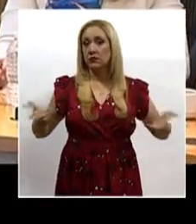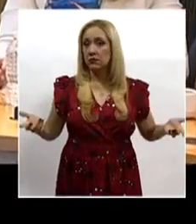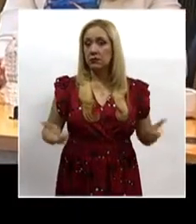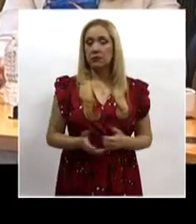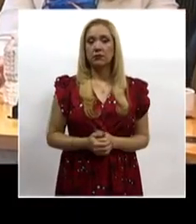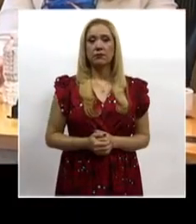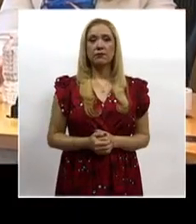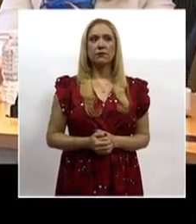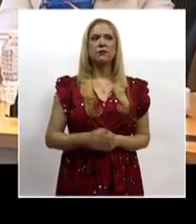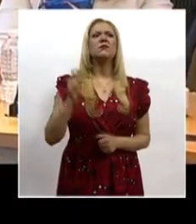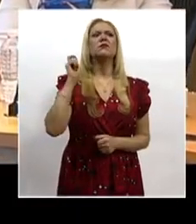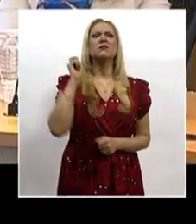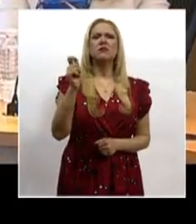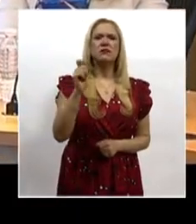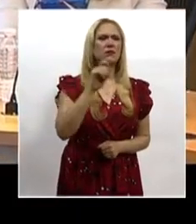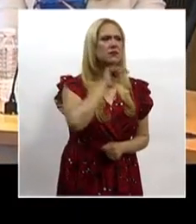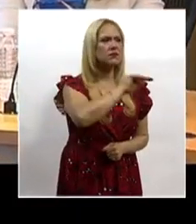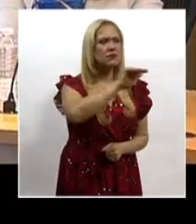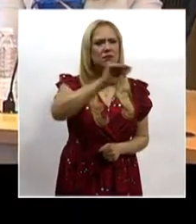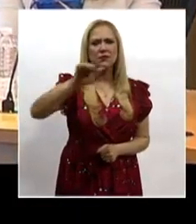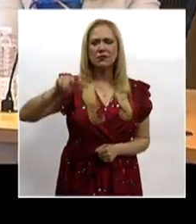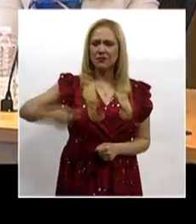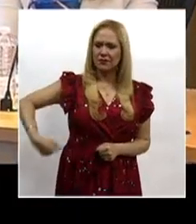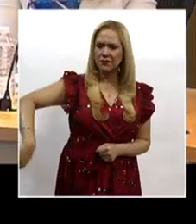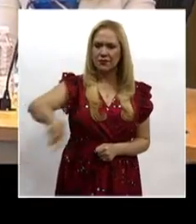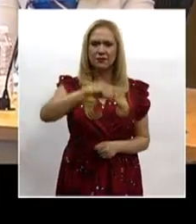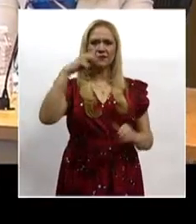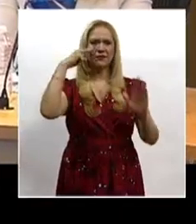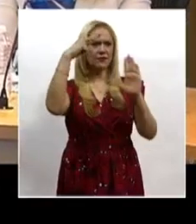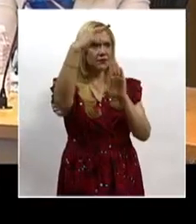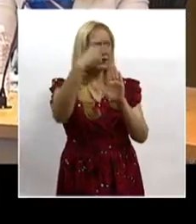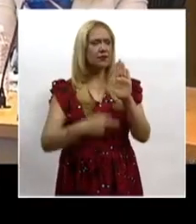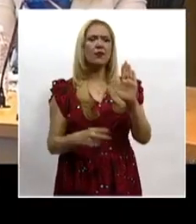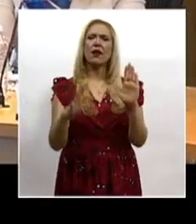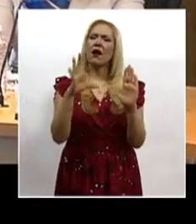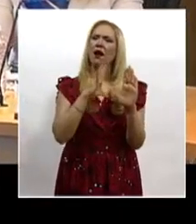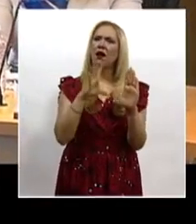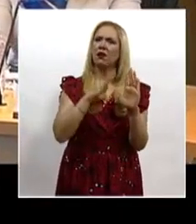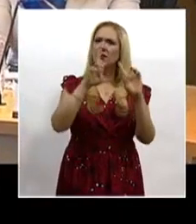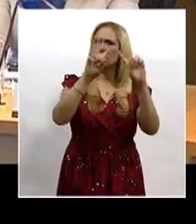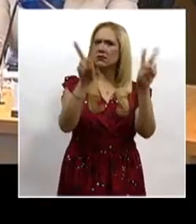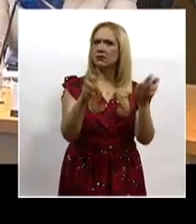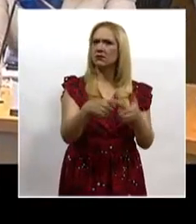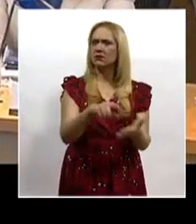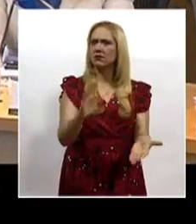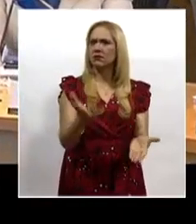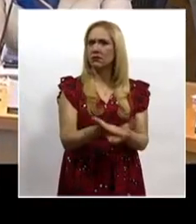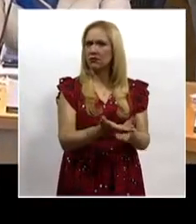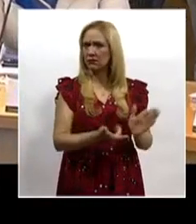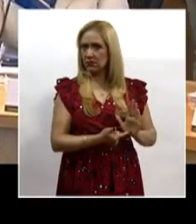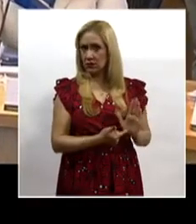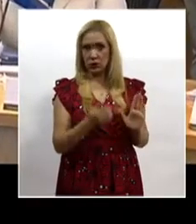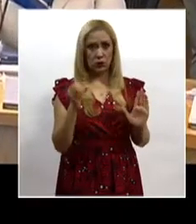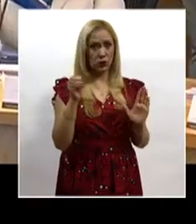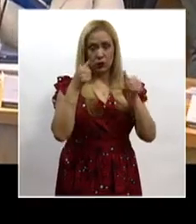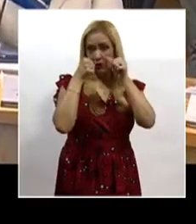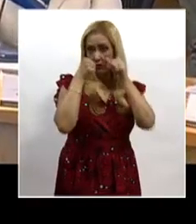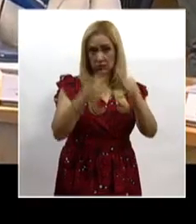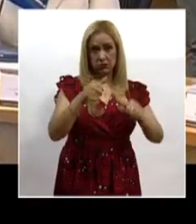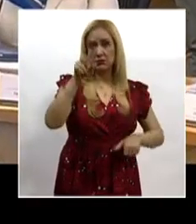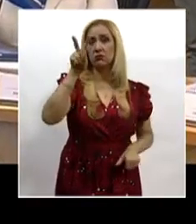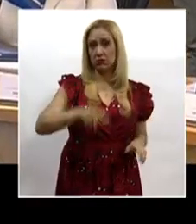Ese llamado a que tomemos en cuenta que hay una asignatura pendiente, considero